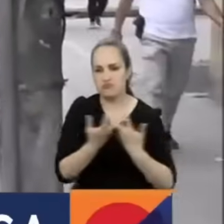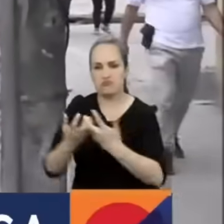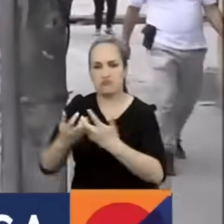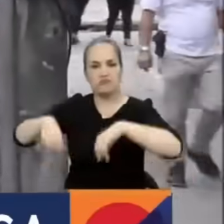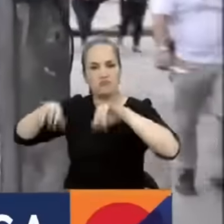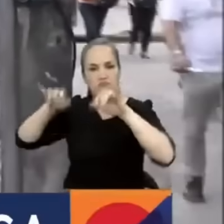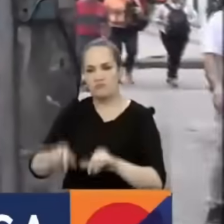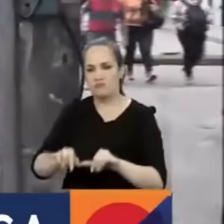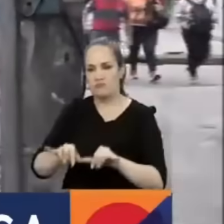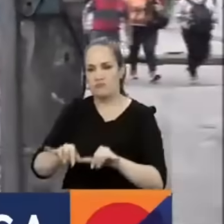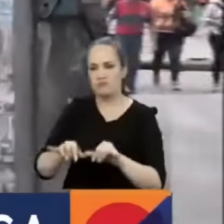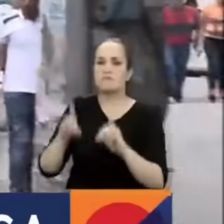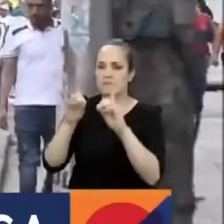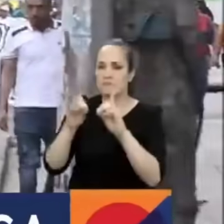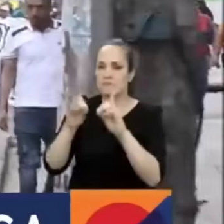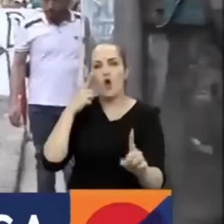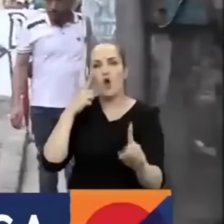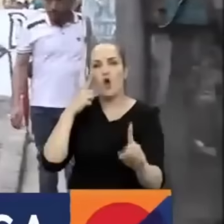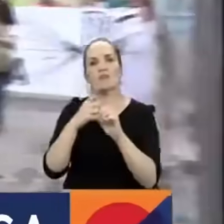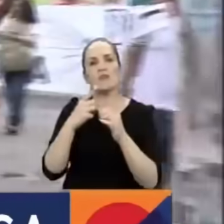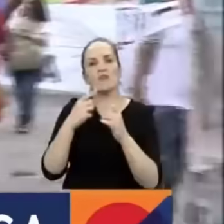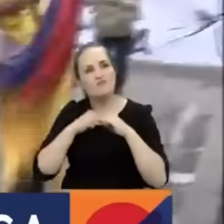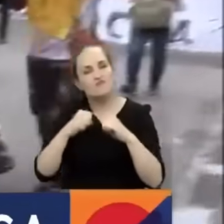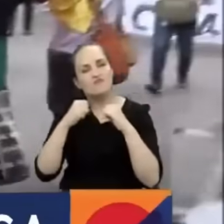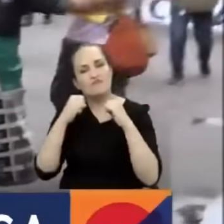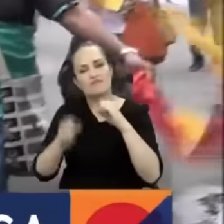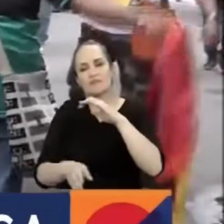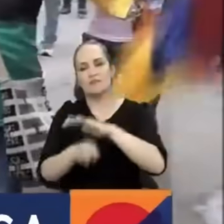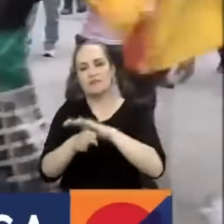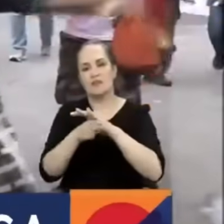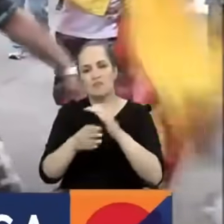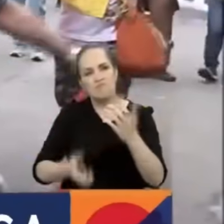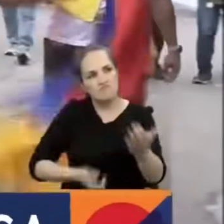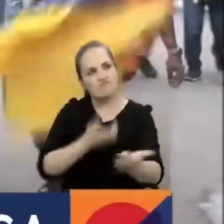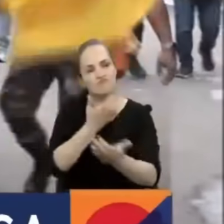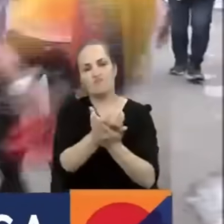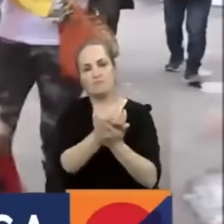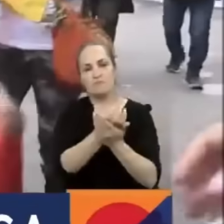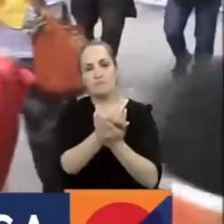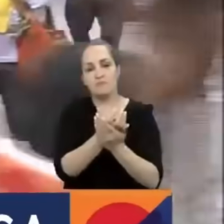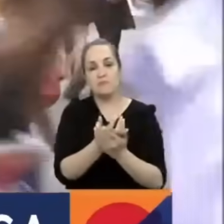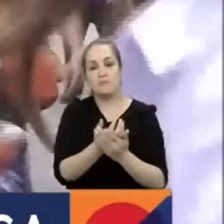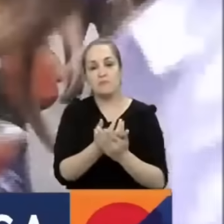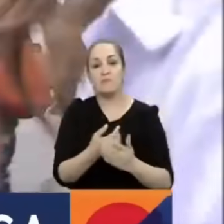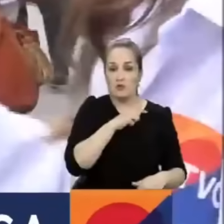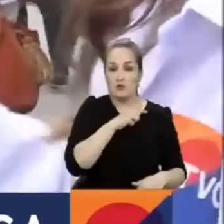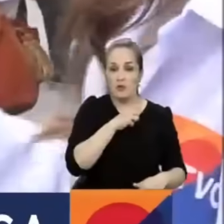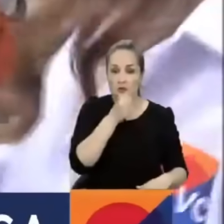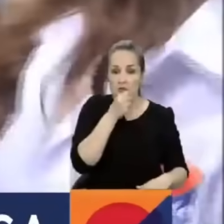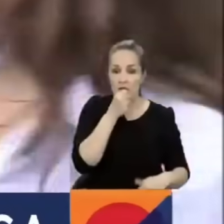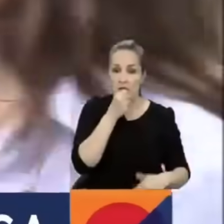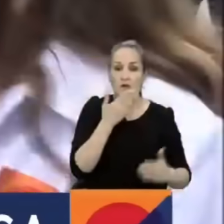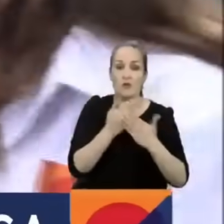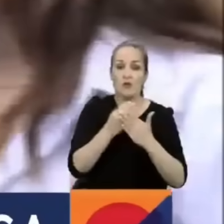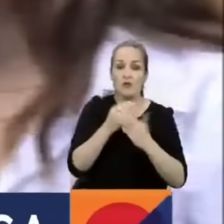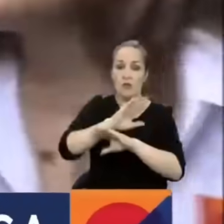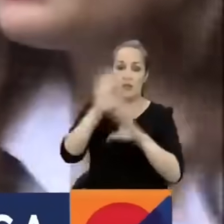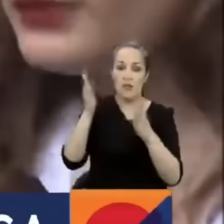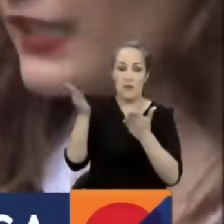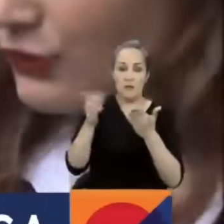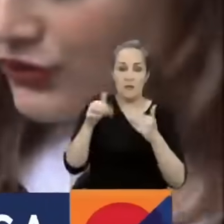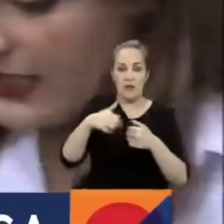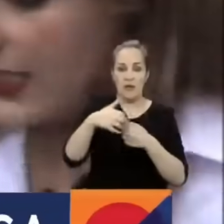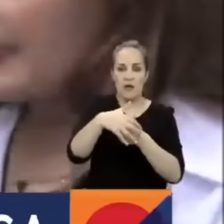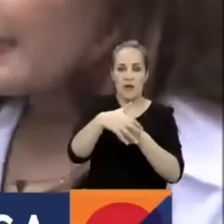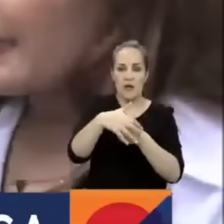asentarse y continuar con su manifestación. Continuamos haciendo la entrevista. Buenos días, bienvenido a RTVC